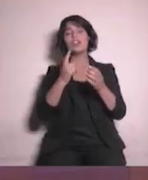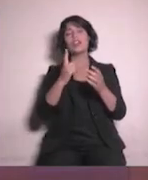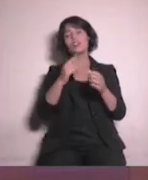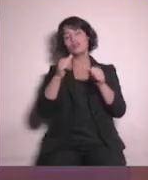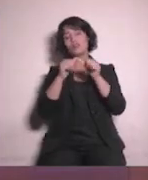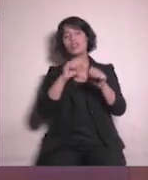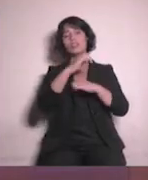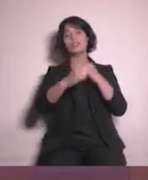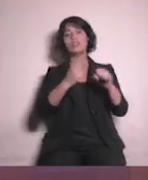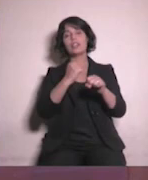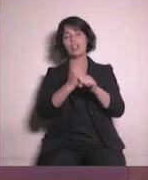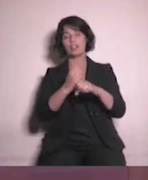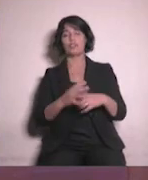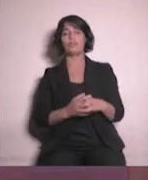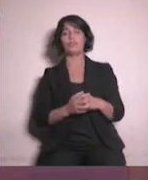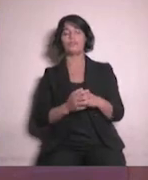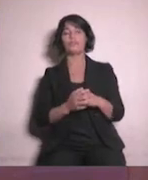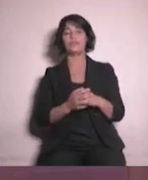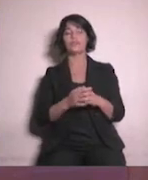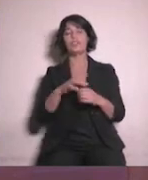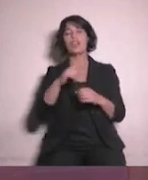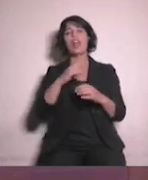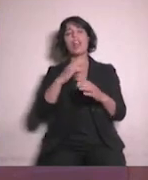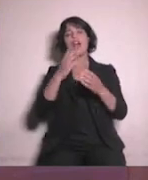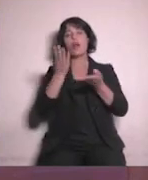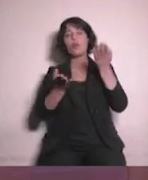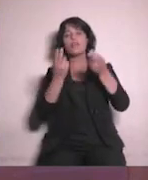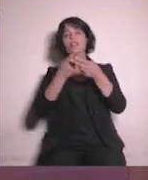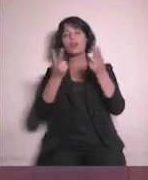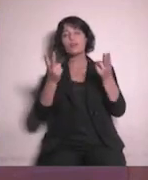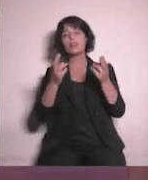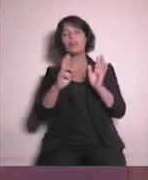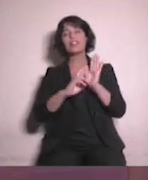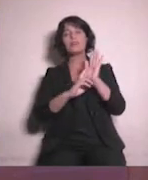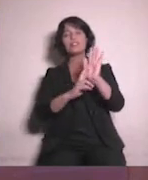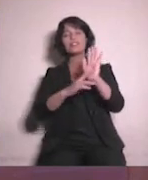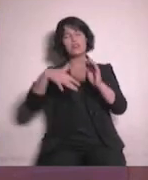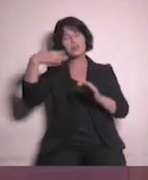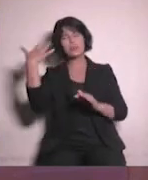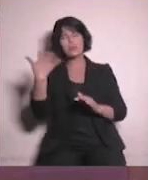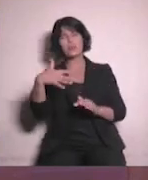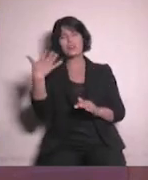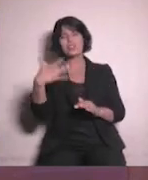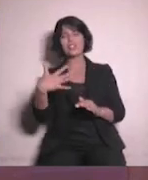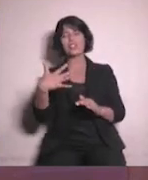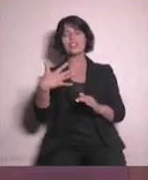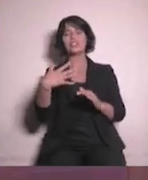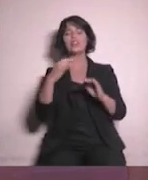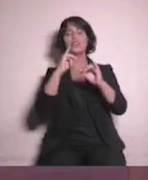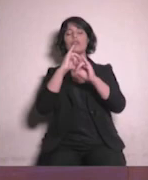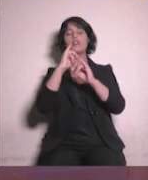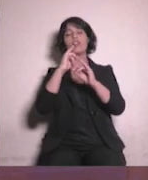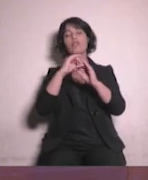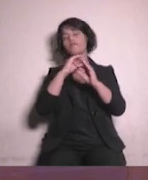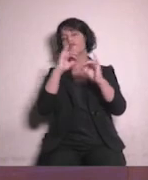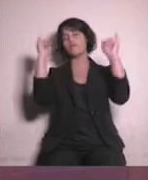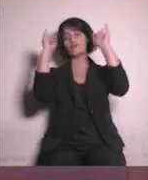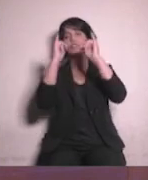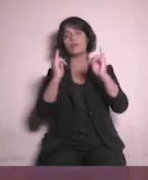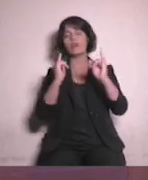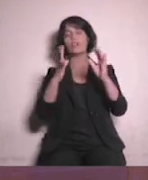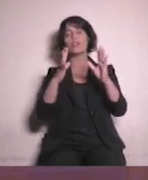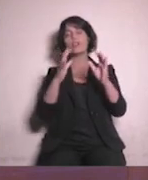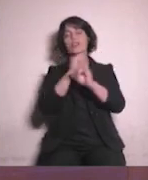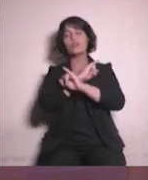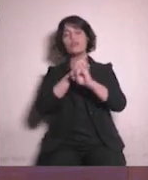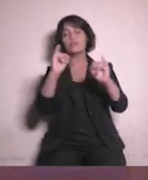calendario. La Cuenta Pública Nacional representa un importante canal de comunicación que contribuye a mejorar la base